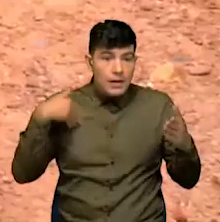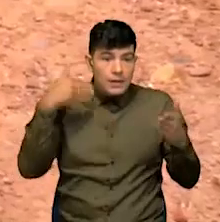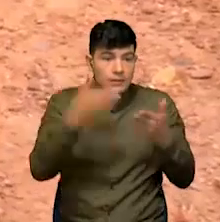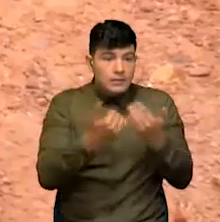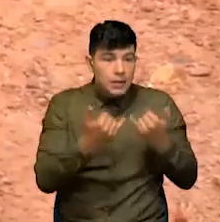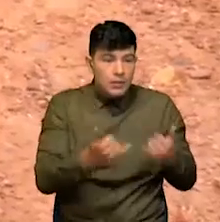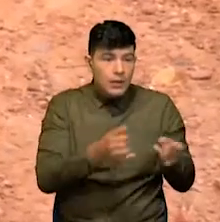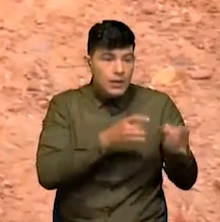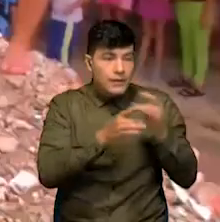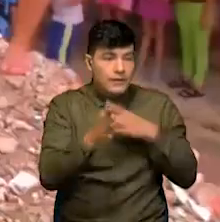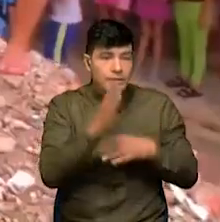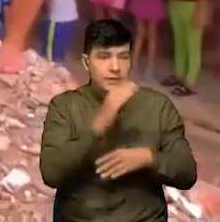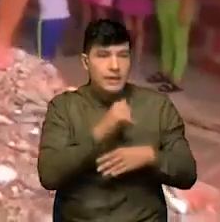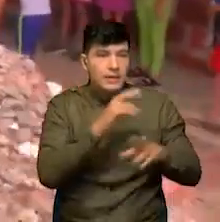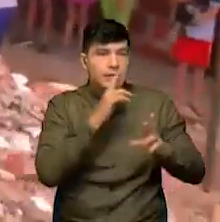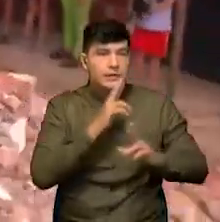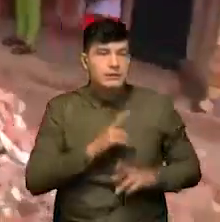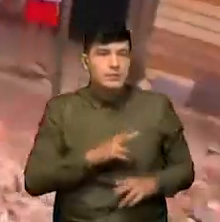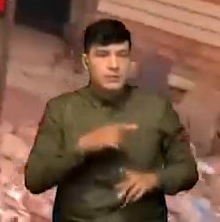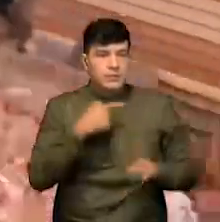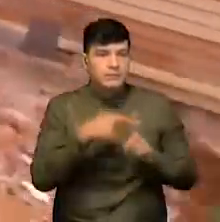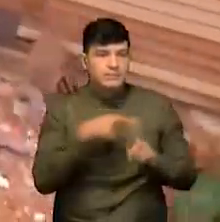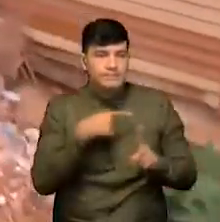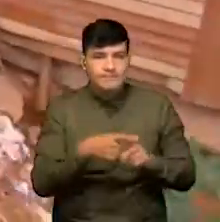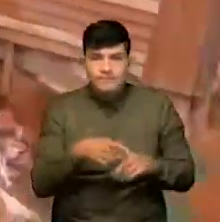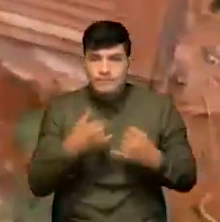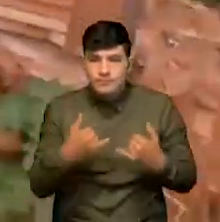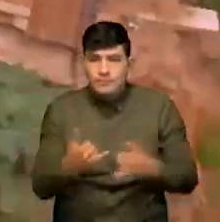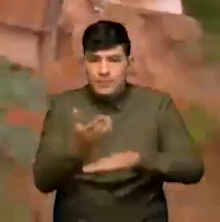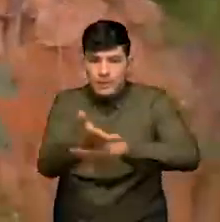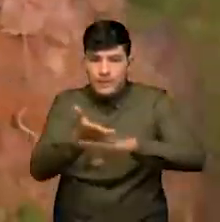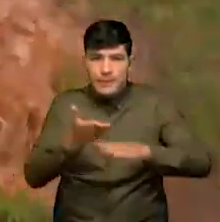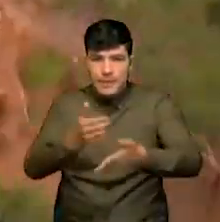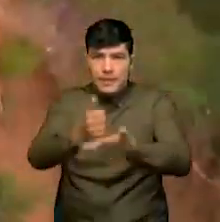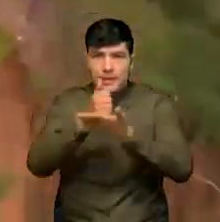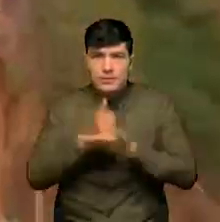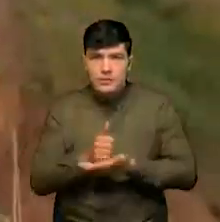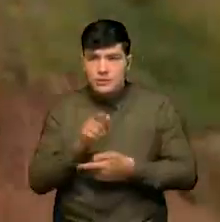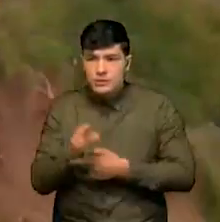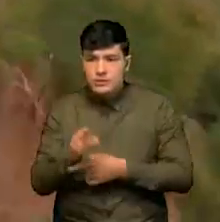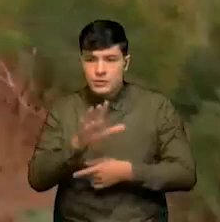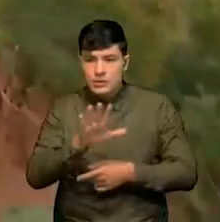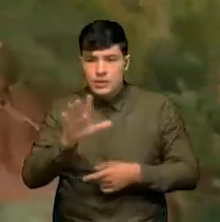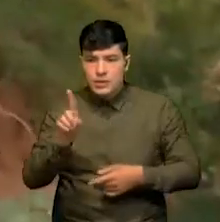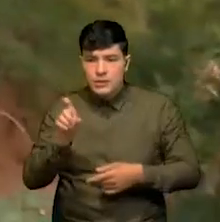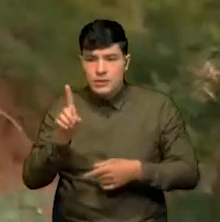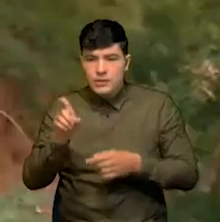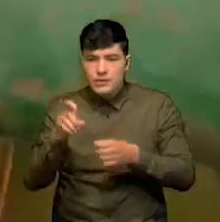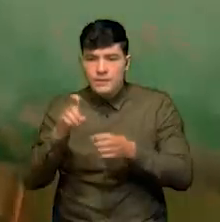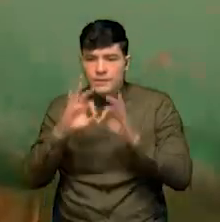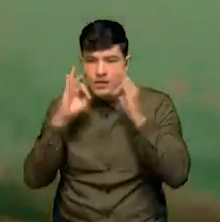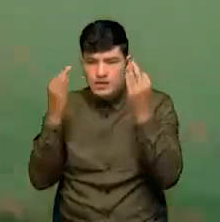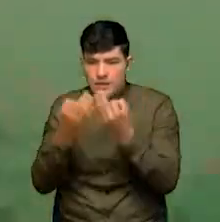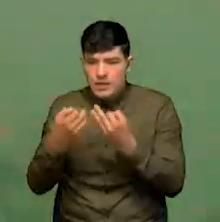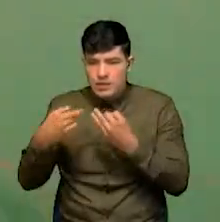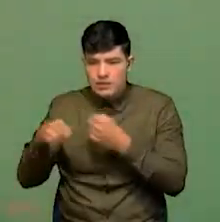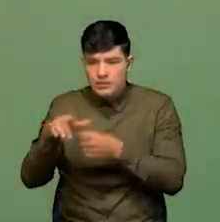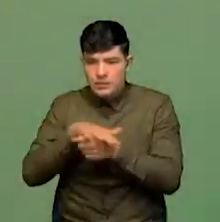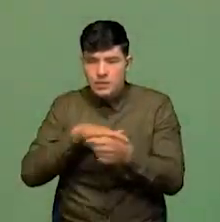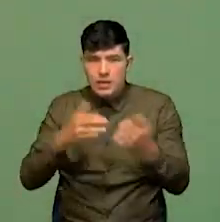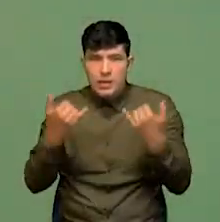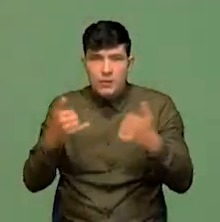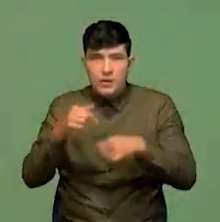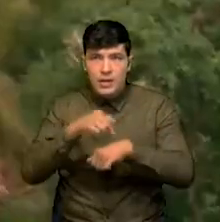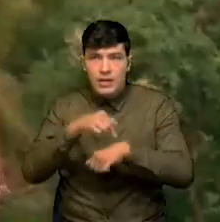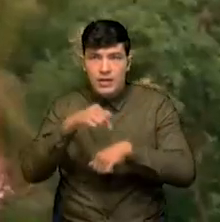una respuesta satisfactoria. Estamos pidiendo la ayuda para estas 56 familias que están en esta situación. La temporada de lluvias